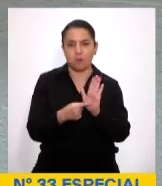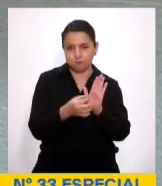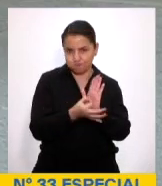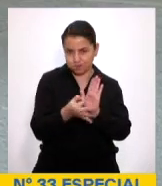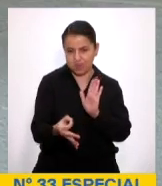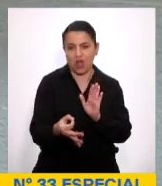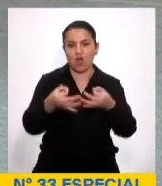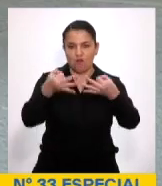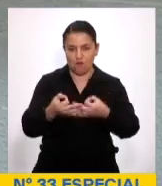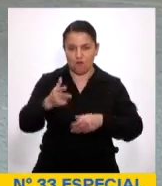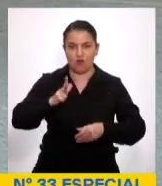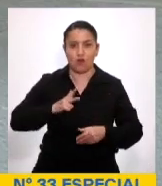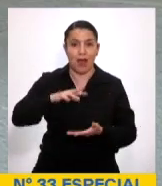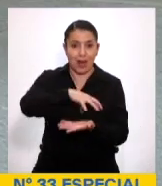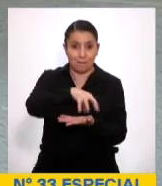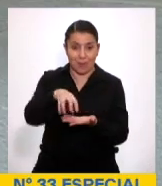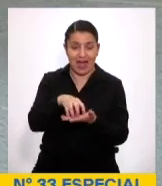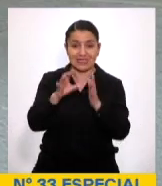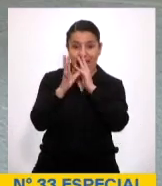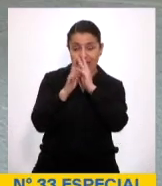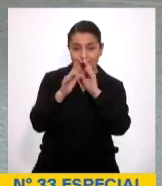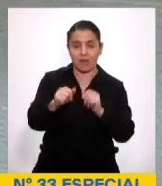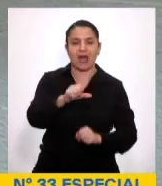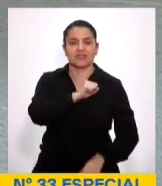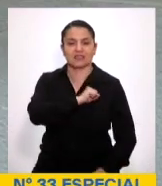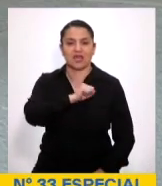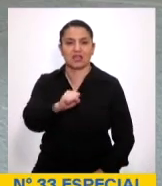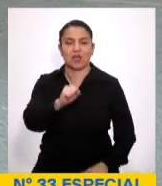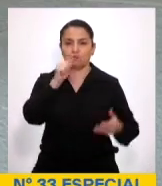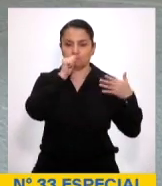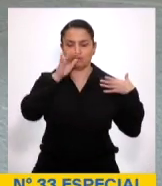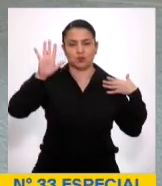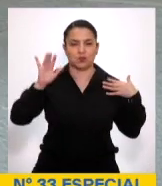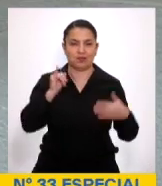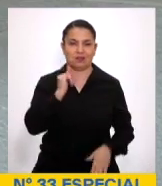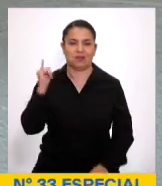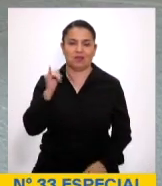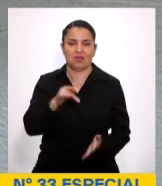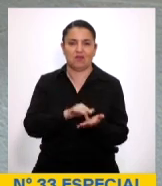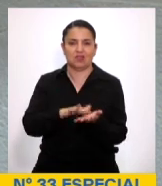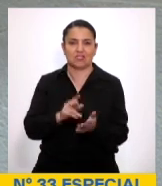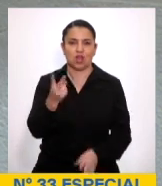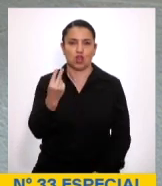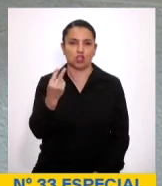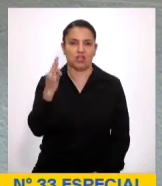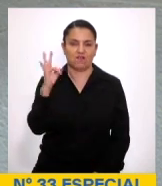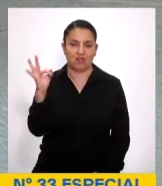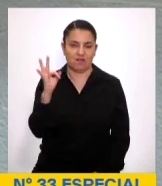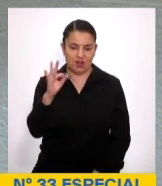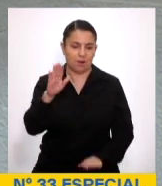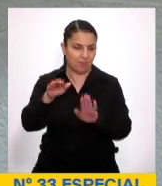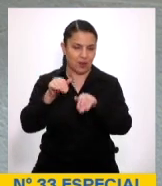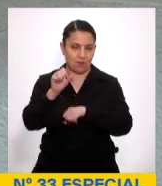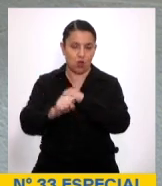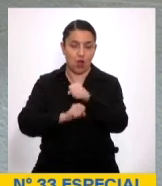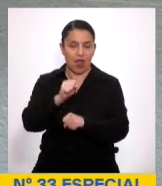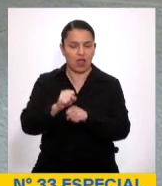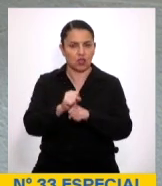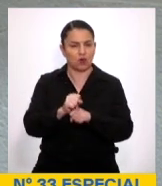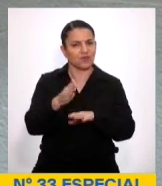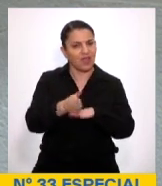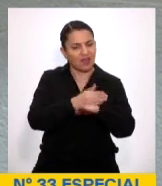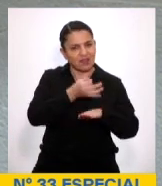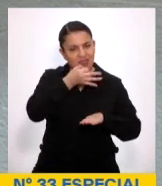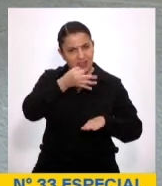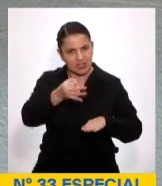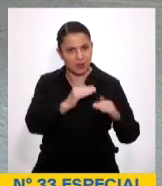acto en la plaza almas de Santiago con la jura la independencia del 12 de febrero de ese año como hemos señalado las ideas de libertad igualdad ante